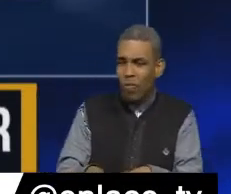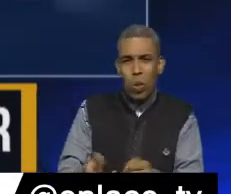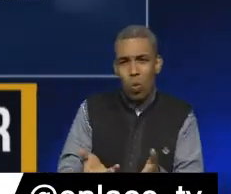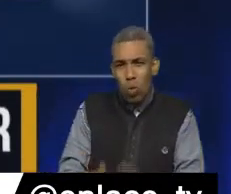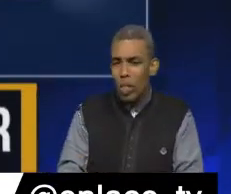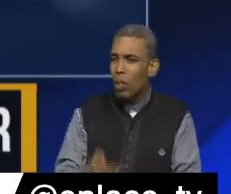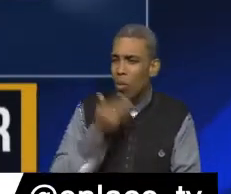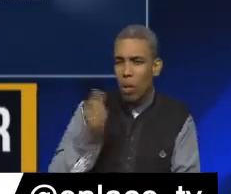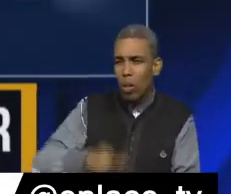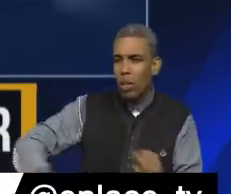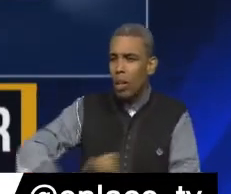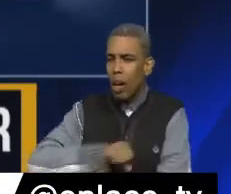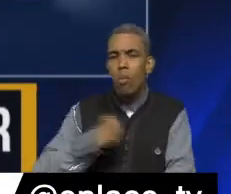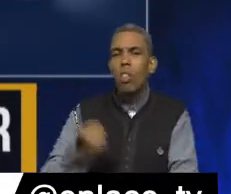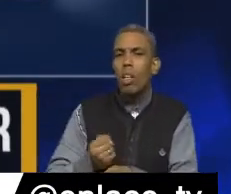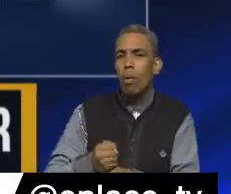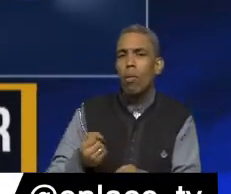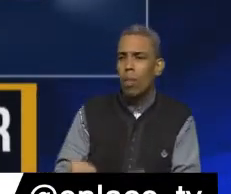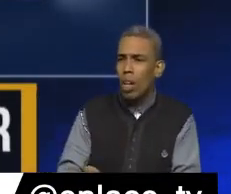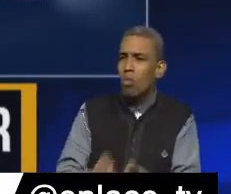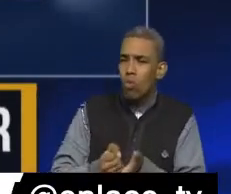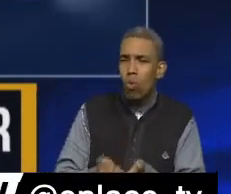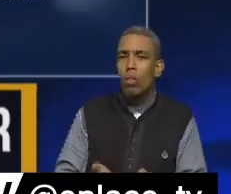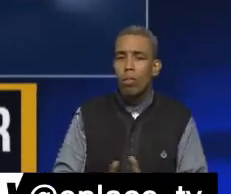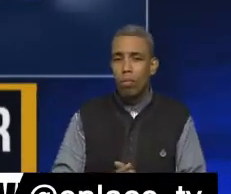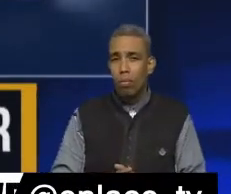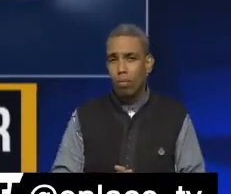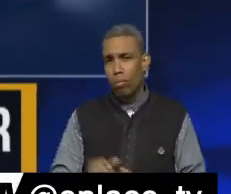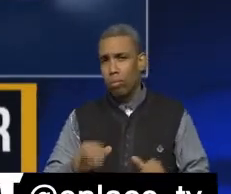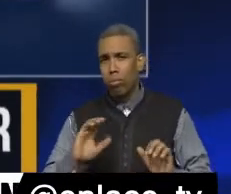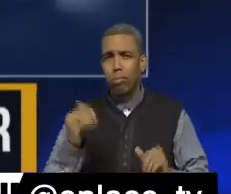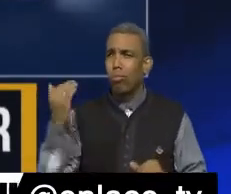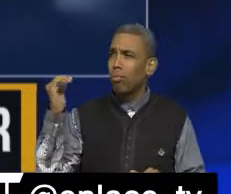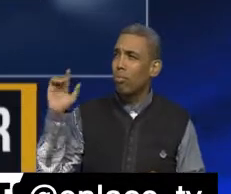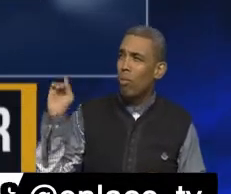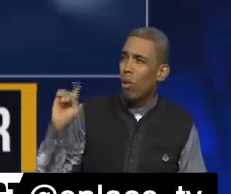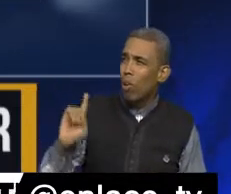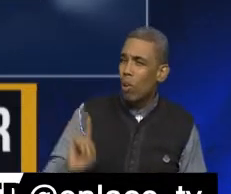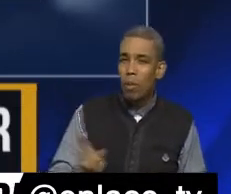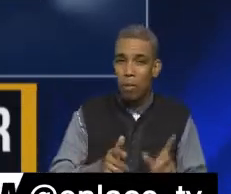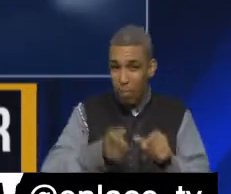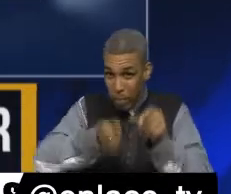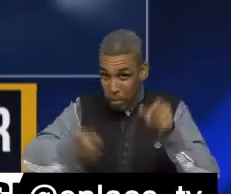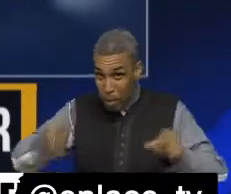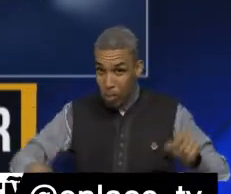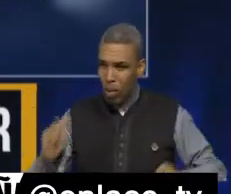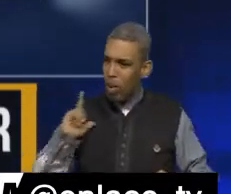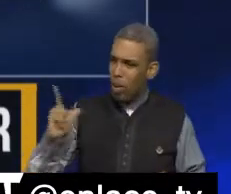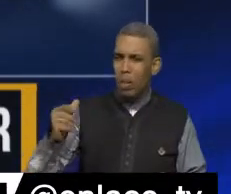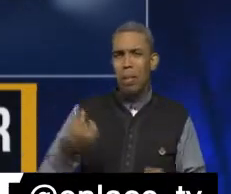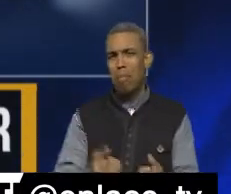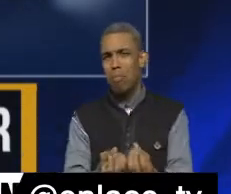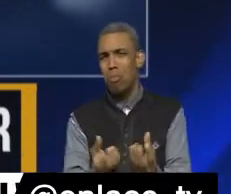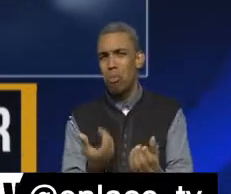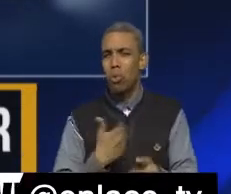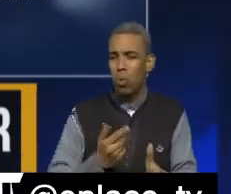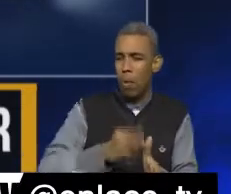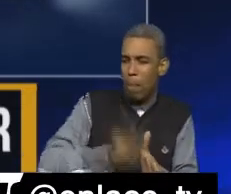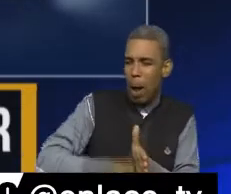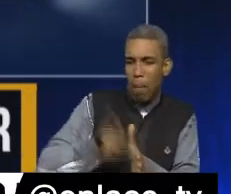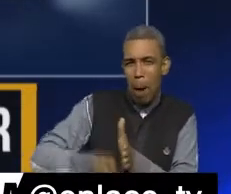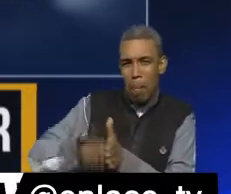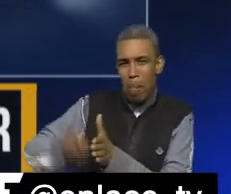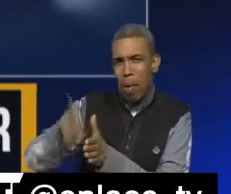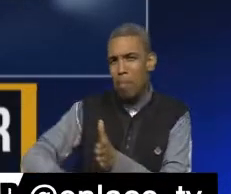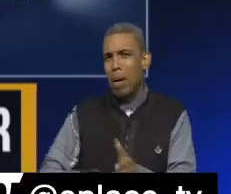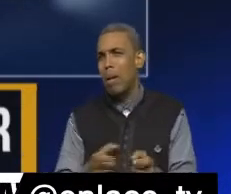muchos, yo diría que miles en toda la historia de los procesos sociales del país, pero últimamente le damos la voz de protesta y la